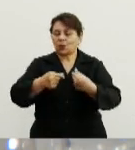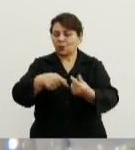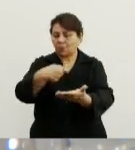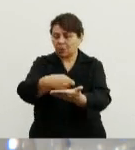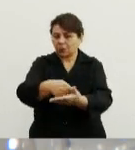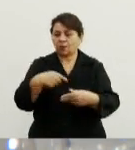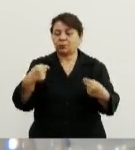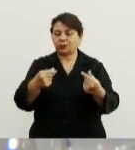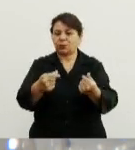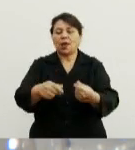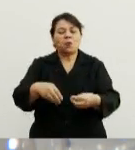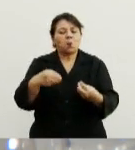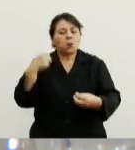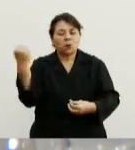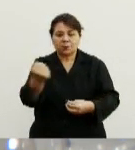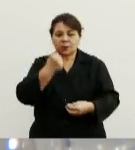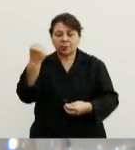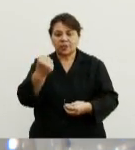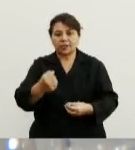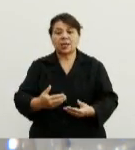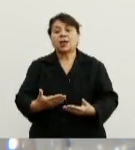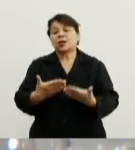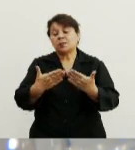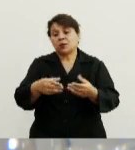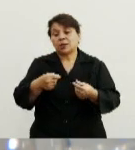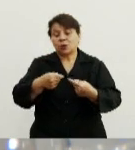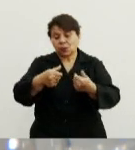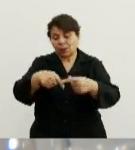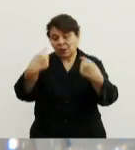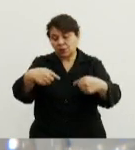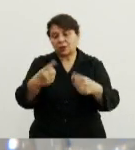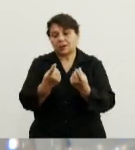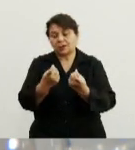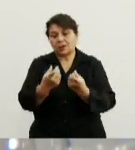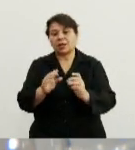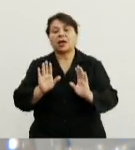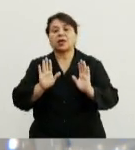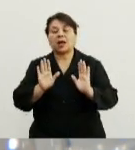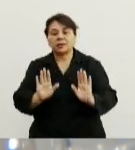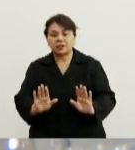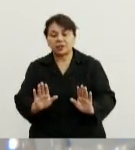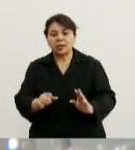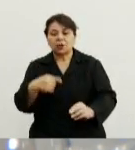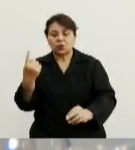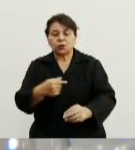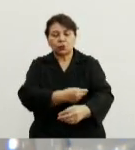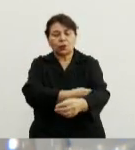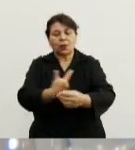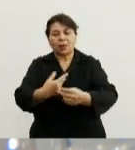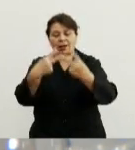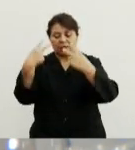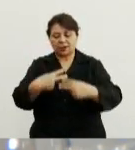provincial en la compra de masters para que podamos definitivamente y localmente diagnosticar y hacer